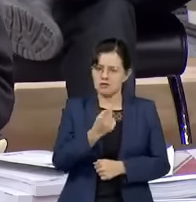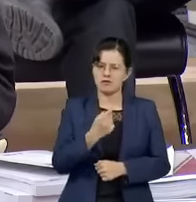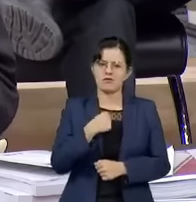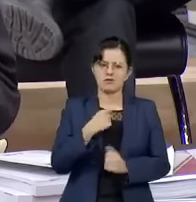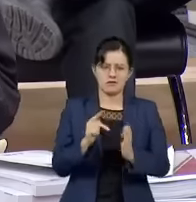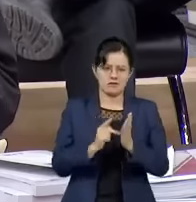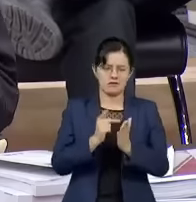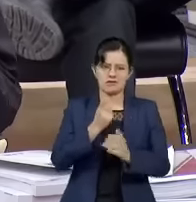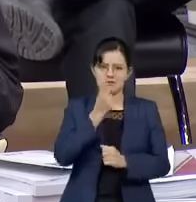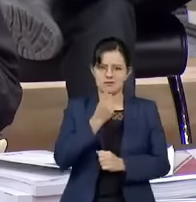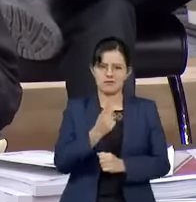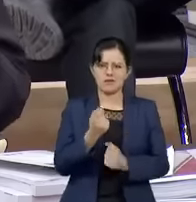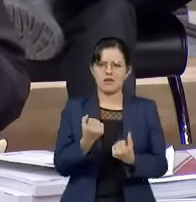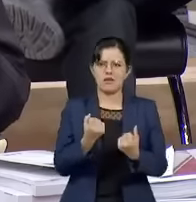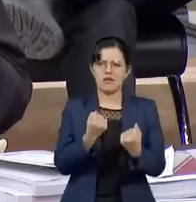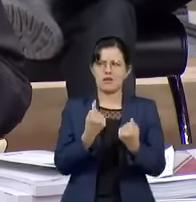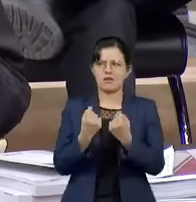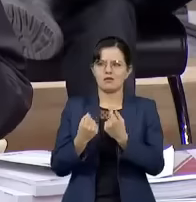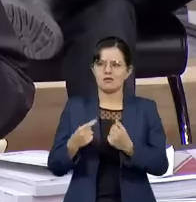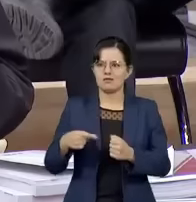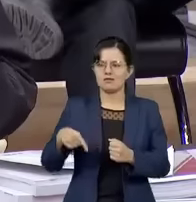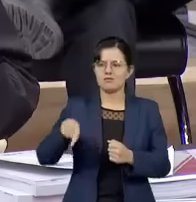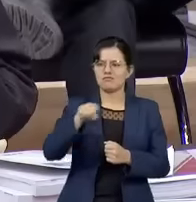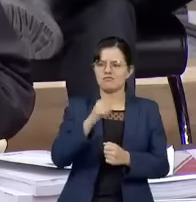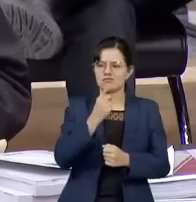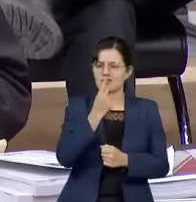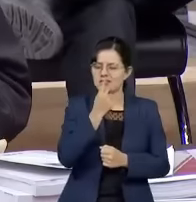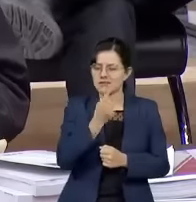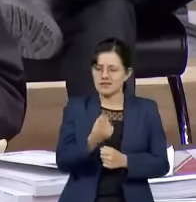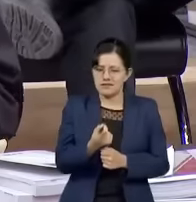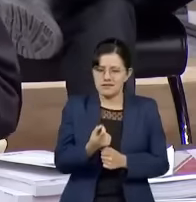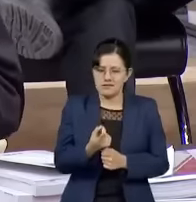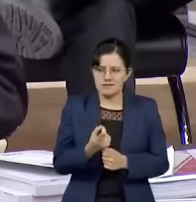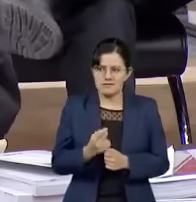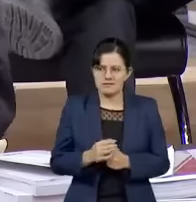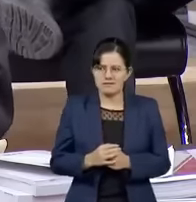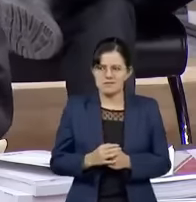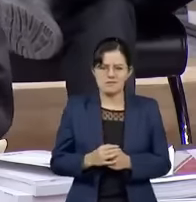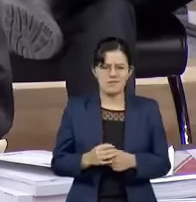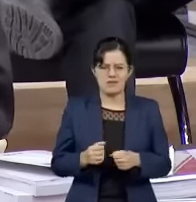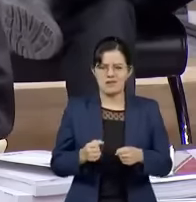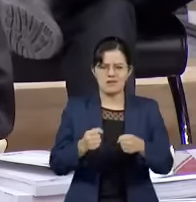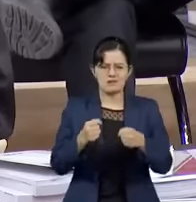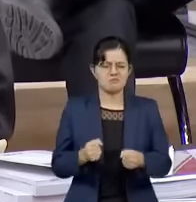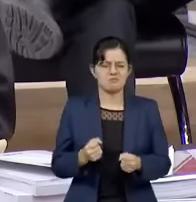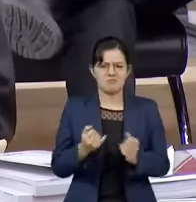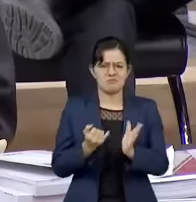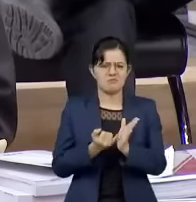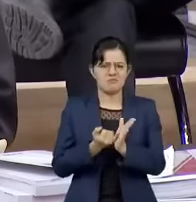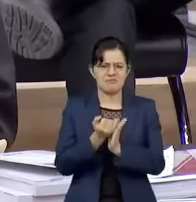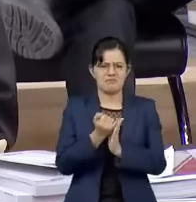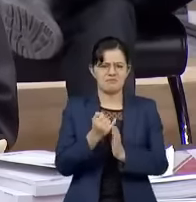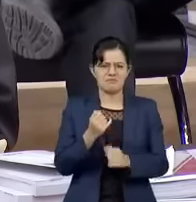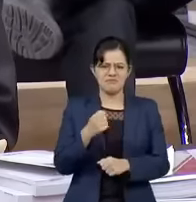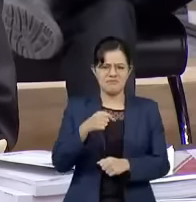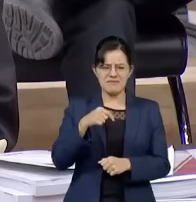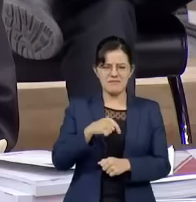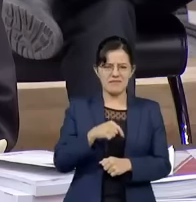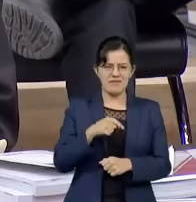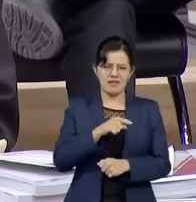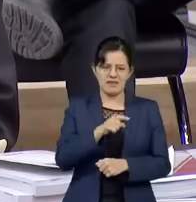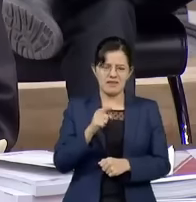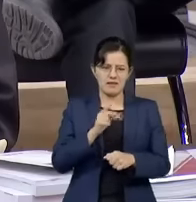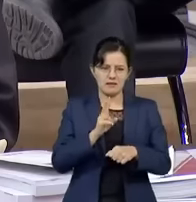que algunos aquí expresen mucha firmeza sobre conductas en la